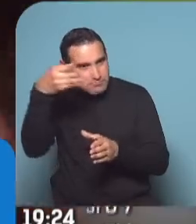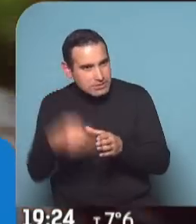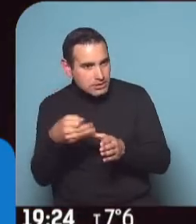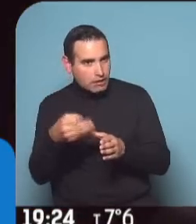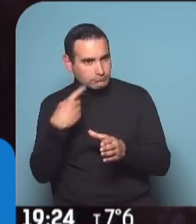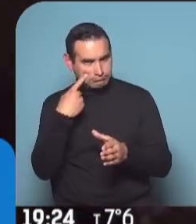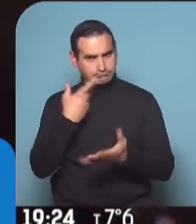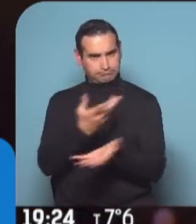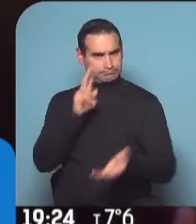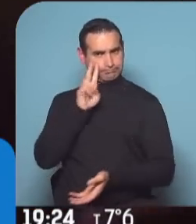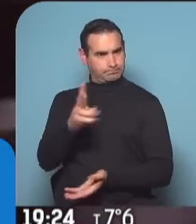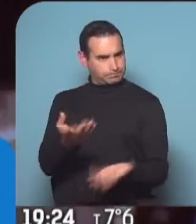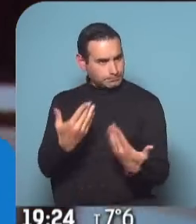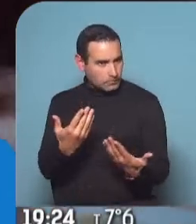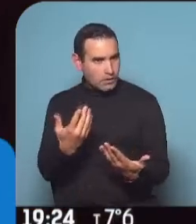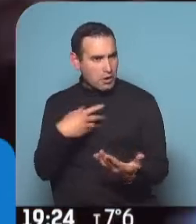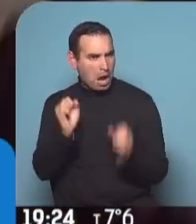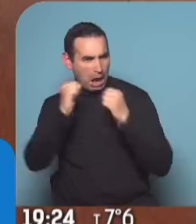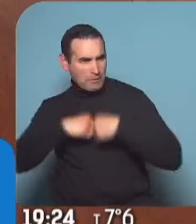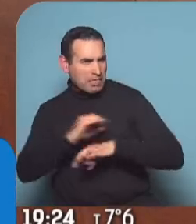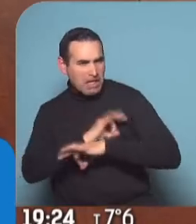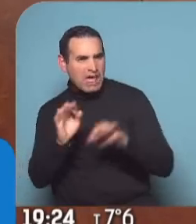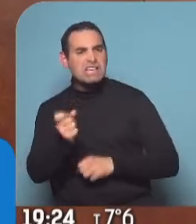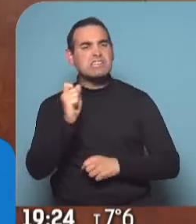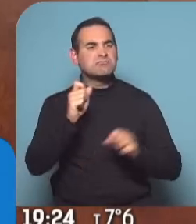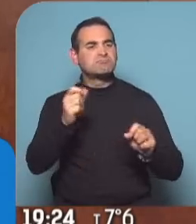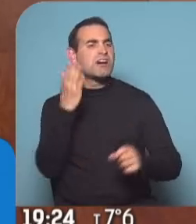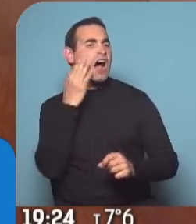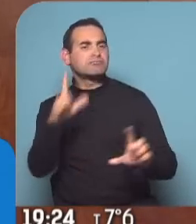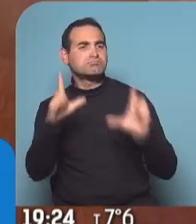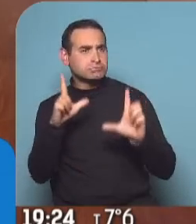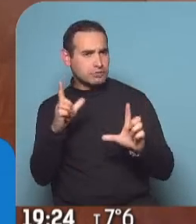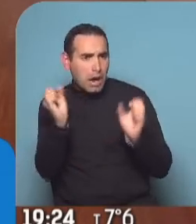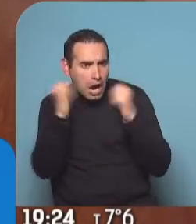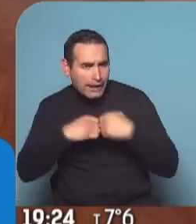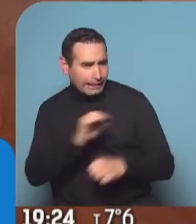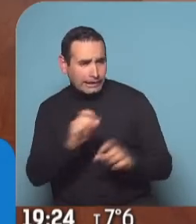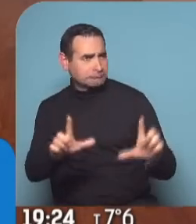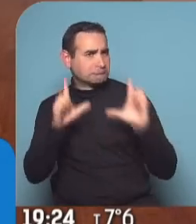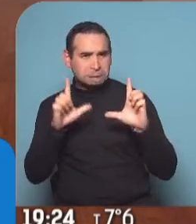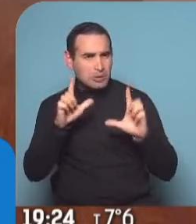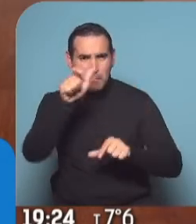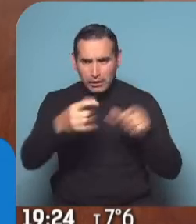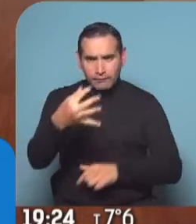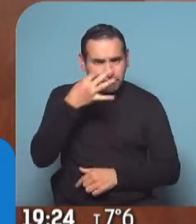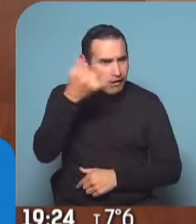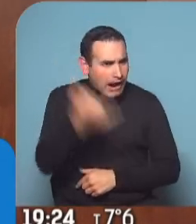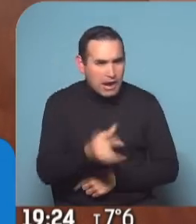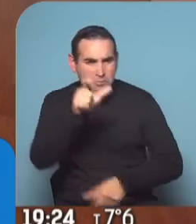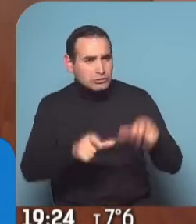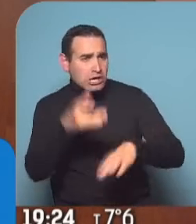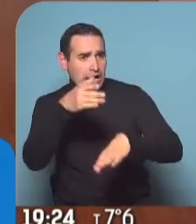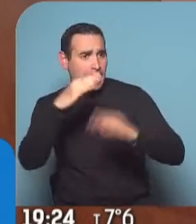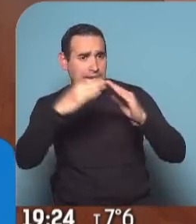visible, o sea, no tienen ningún interés en esconder quién es que está haciendo esto. enfrente de testigos sacan a la gente de